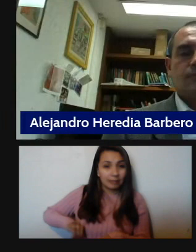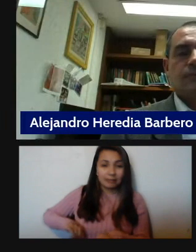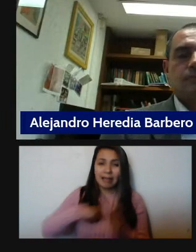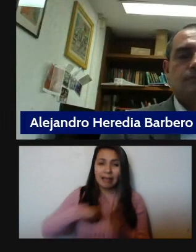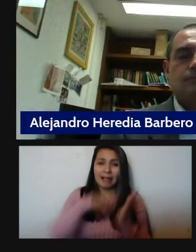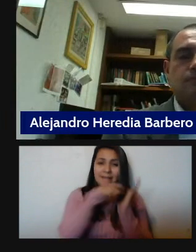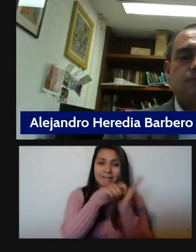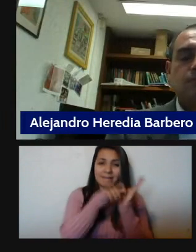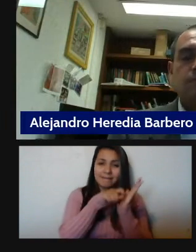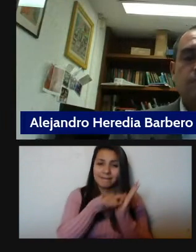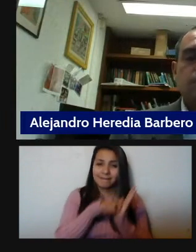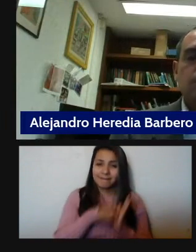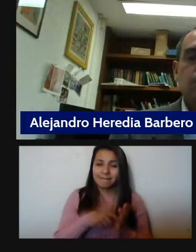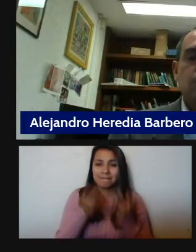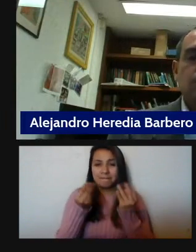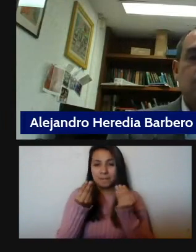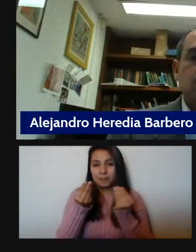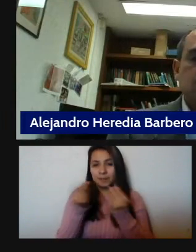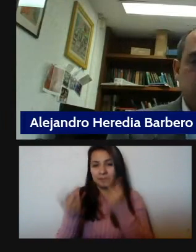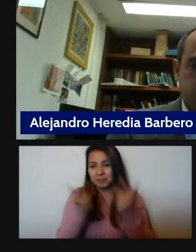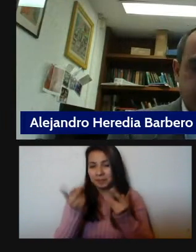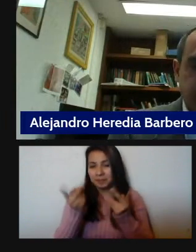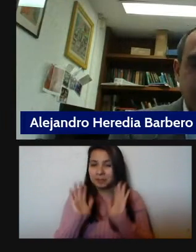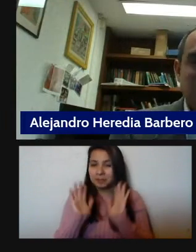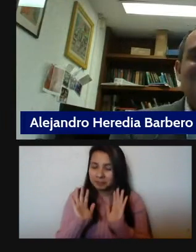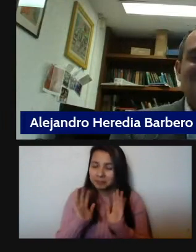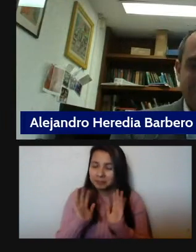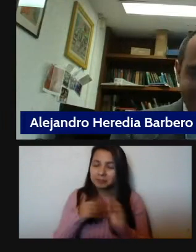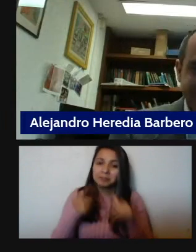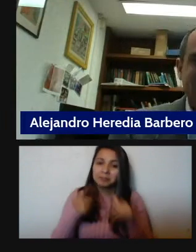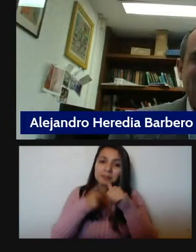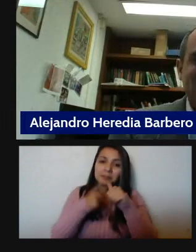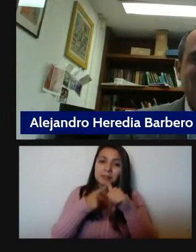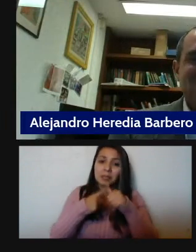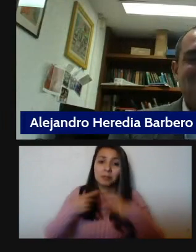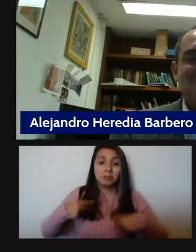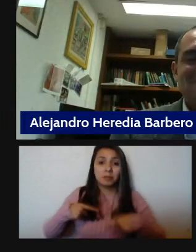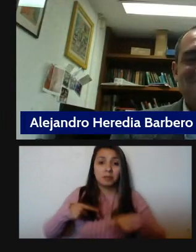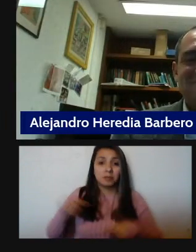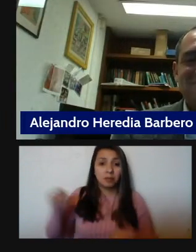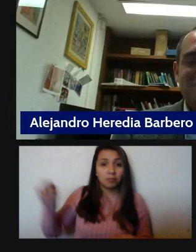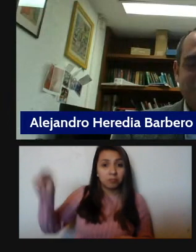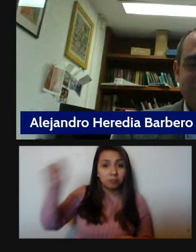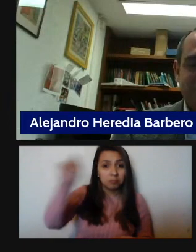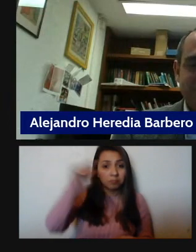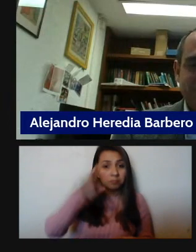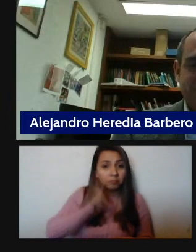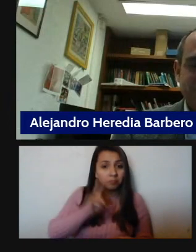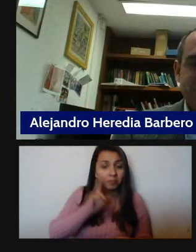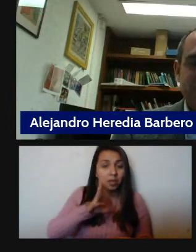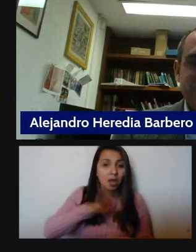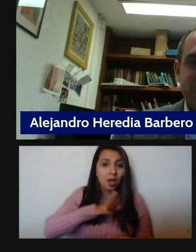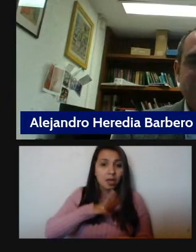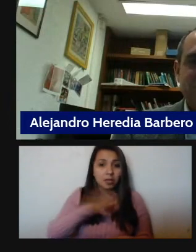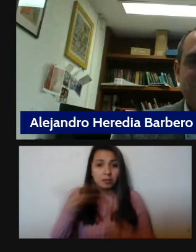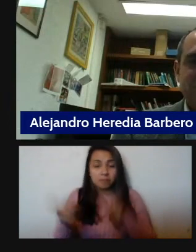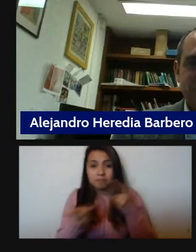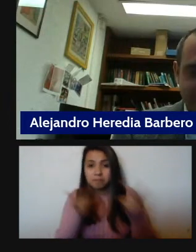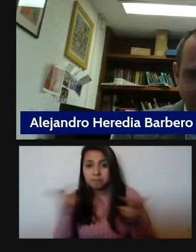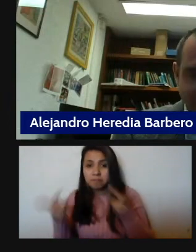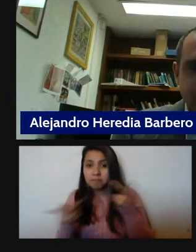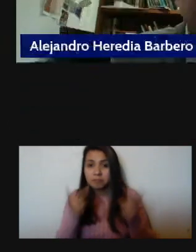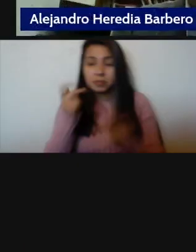No, muchísimas gracias. Estaba muy interesante. Ya tengo varias preguntas. Pero primero vamos a ver si de nuestro